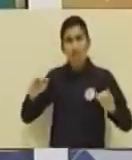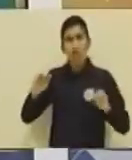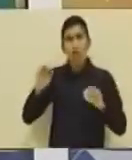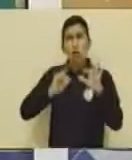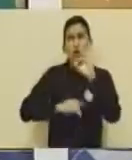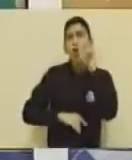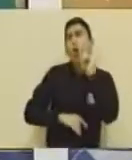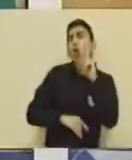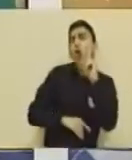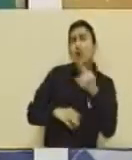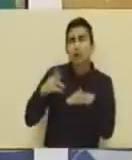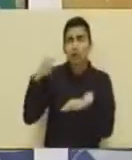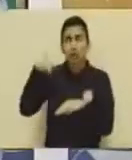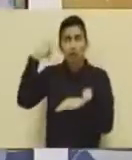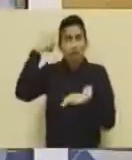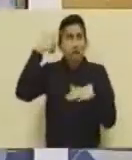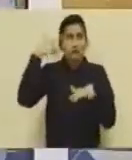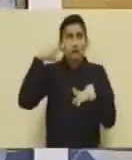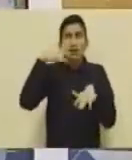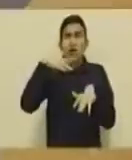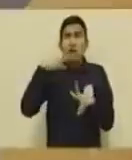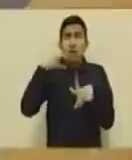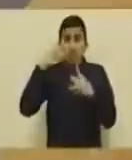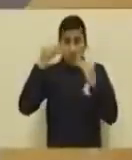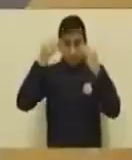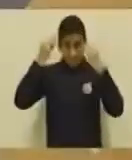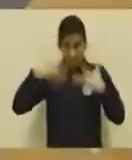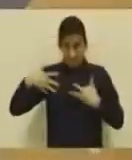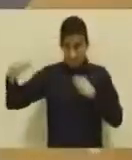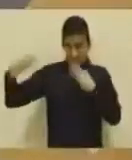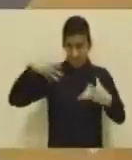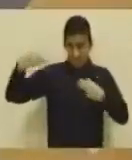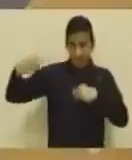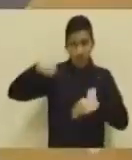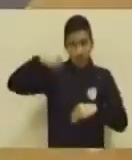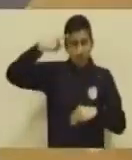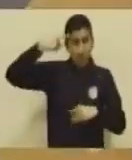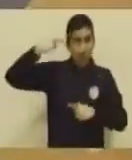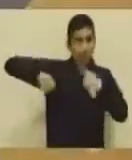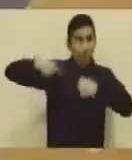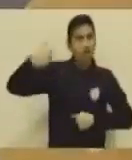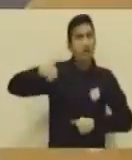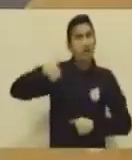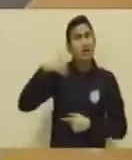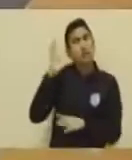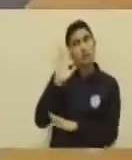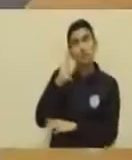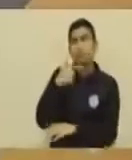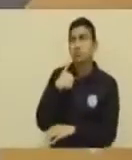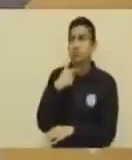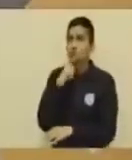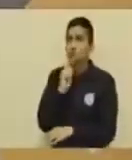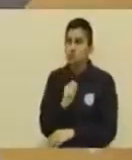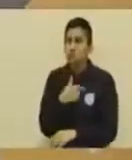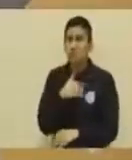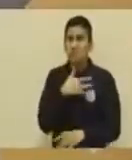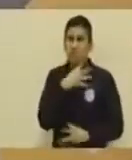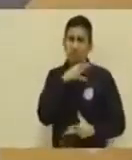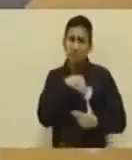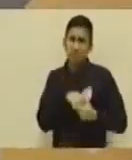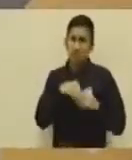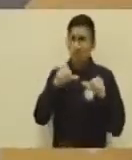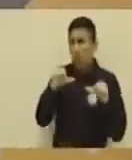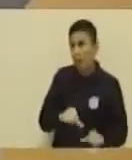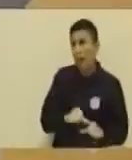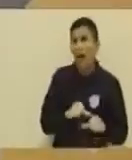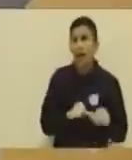muchos niños y jóvenes se identifican conmigo que hay momentos en los cuales pues a uno le hacen bullying, ¿verdad? Y obviamente pues uno en lo personal se